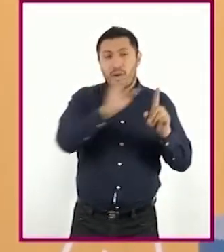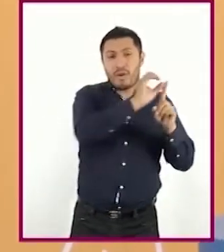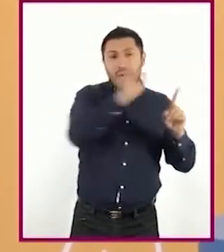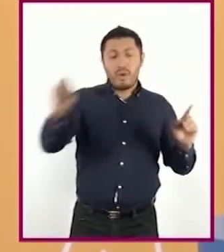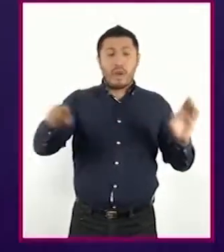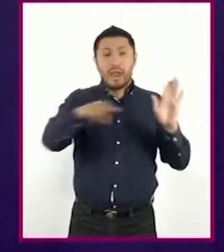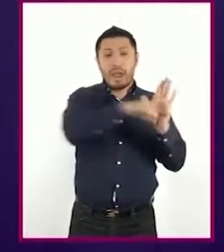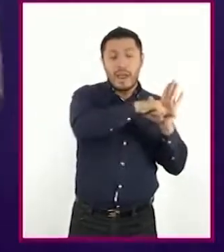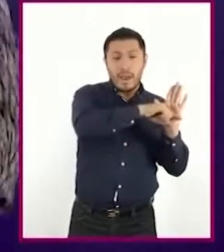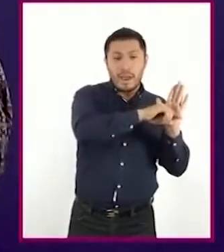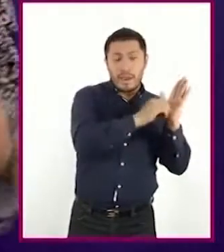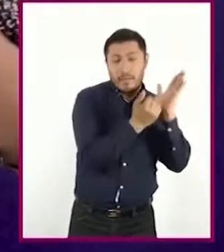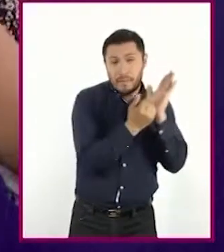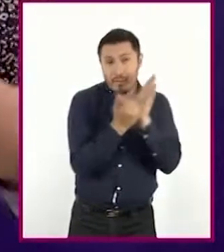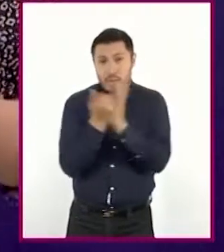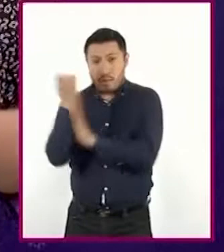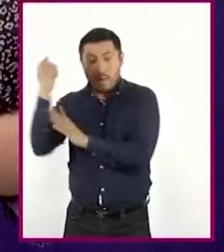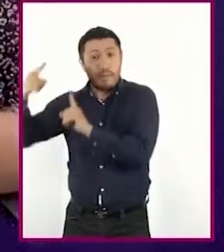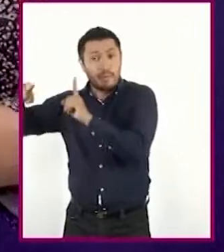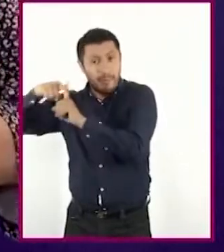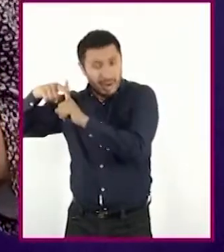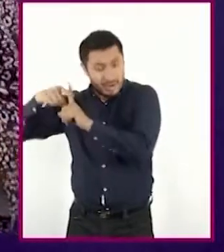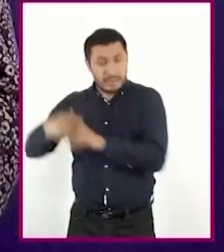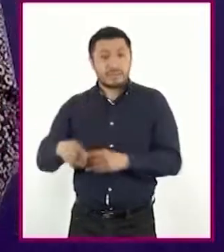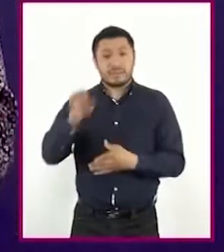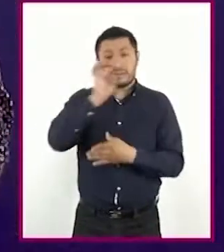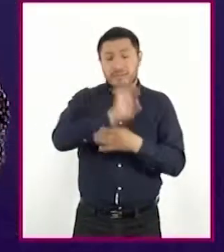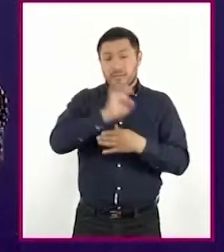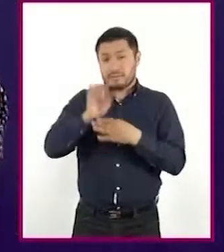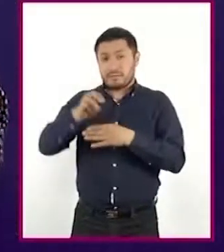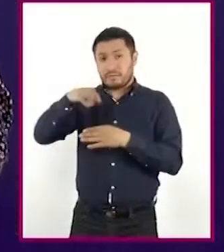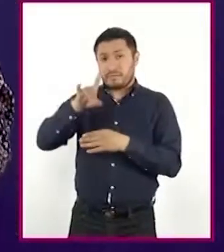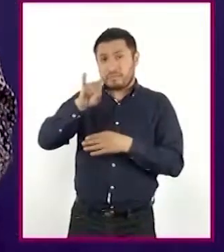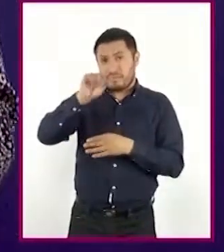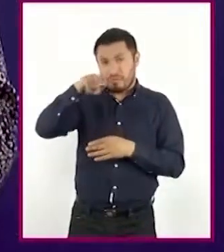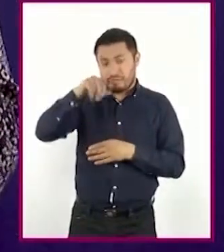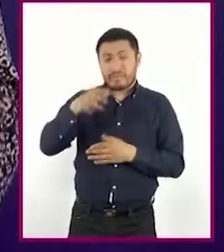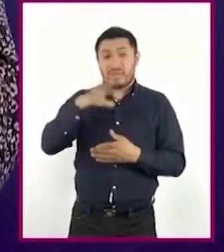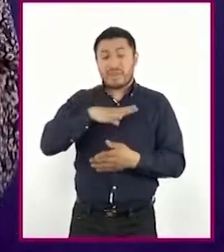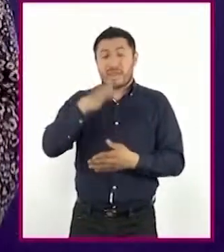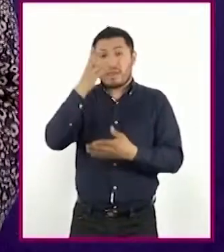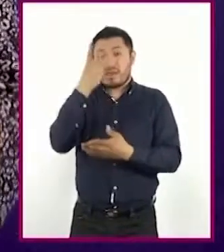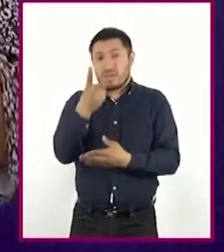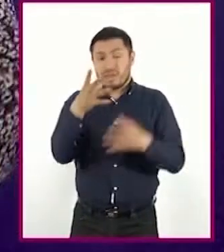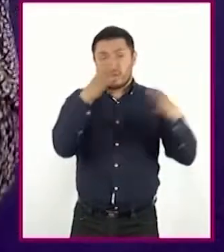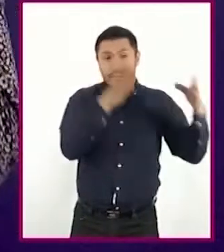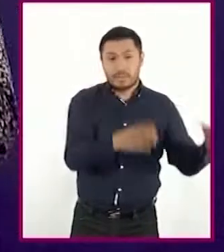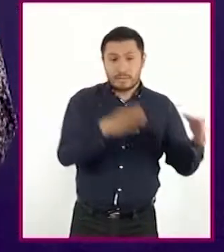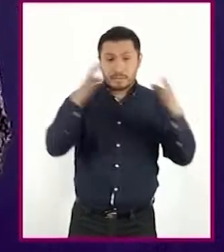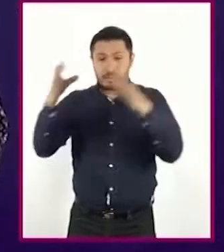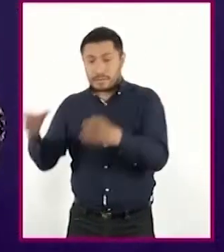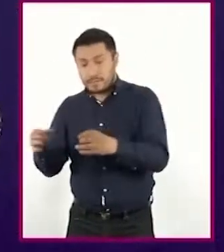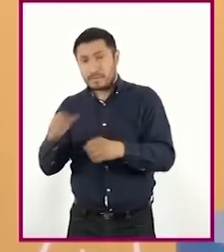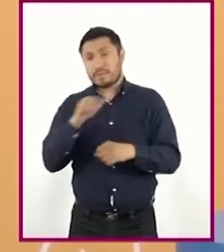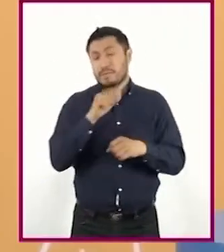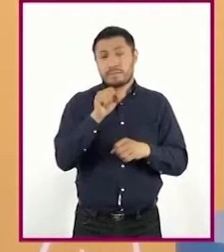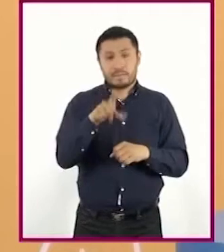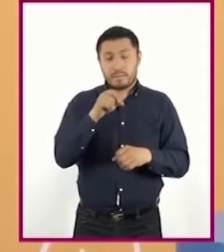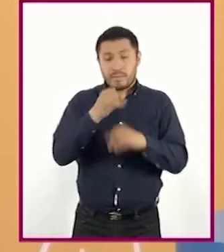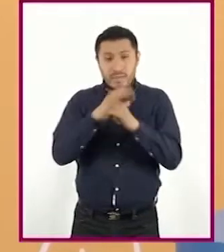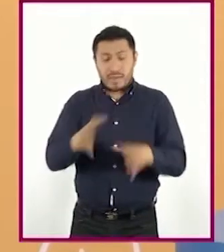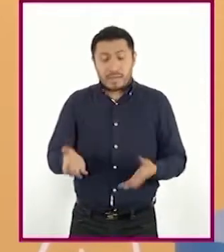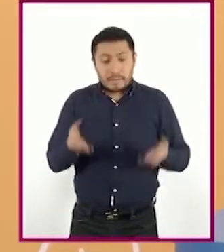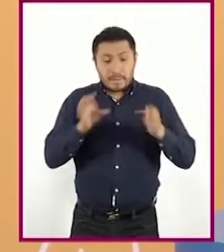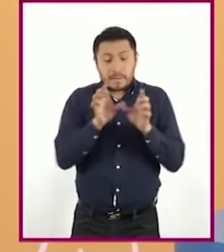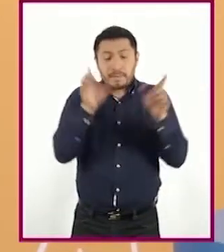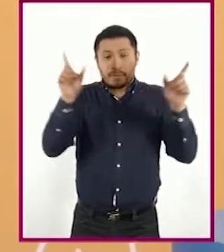a mayor. Por lo tanto, la mediana divide los datos en 2 conjuntos de igual número de datos.